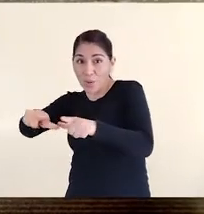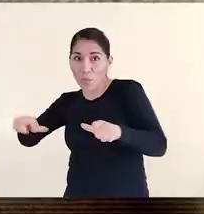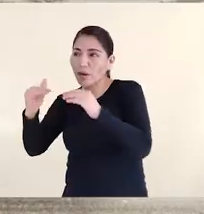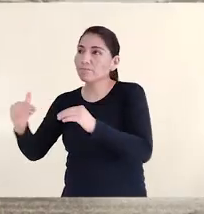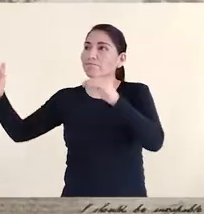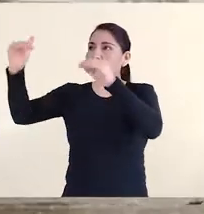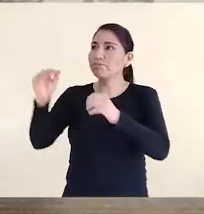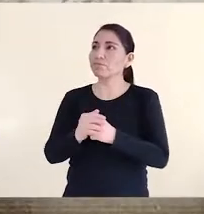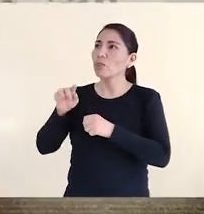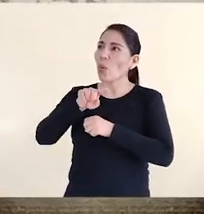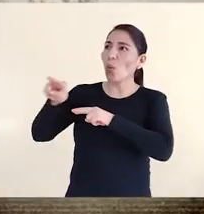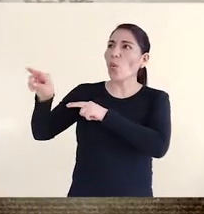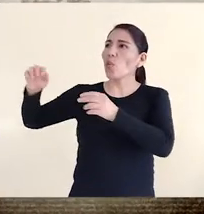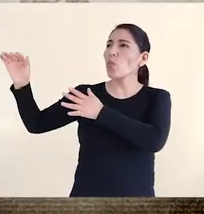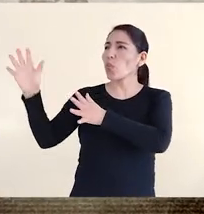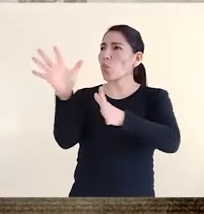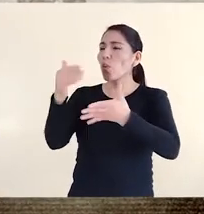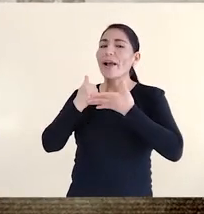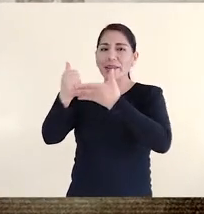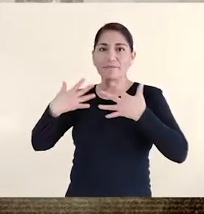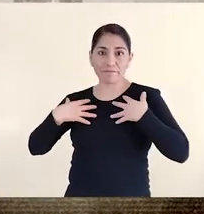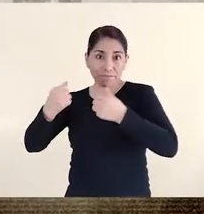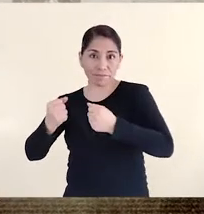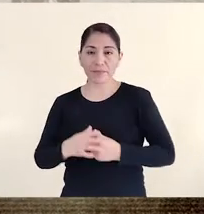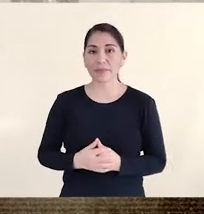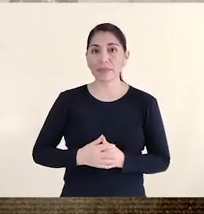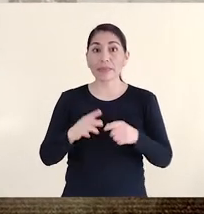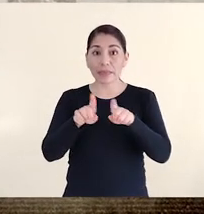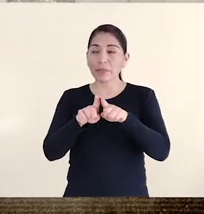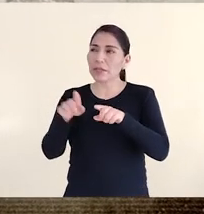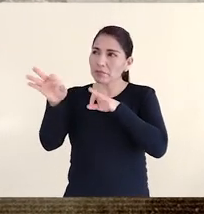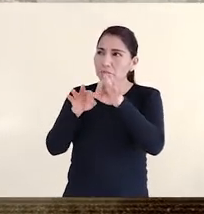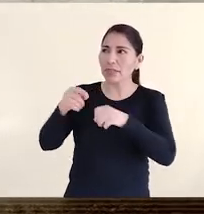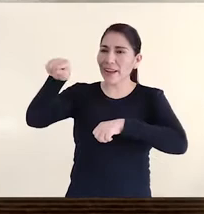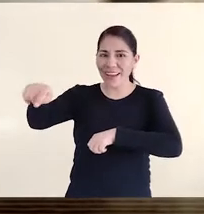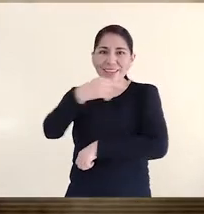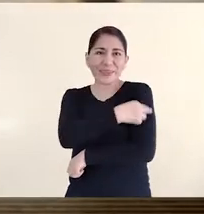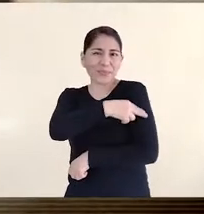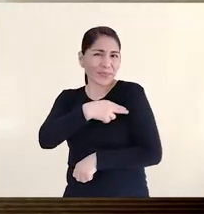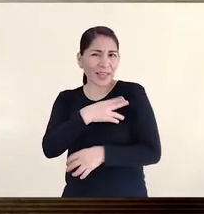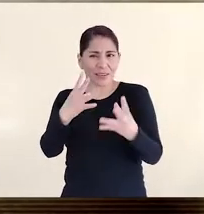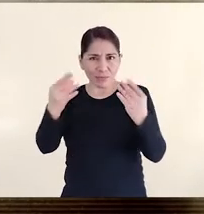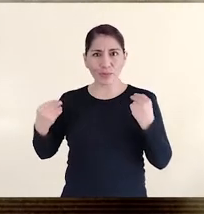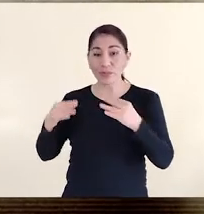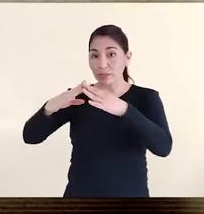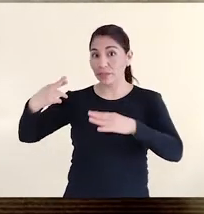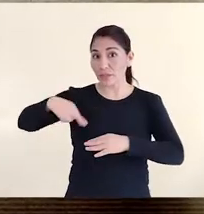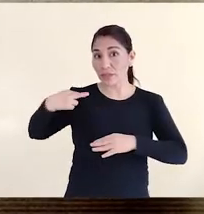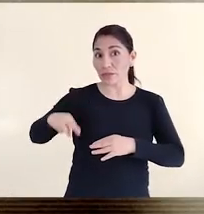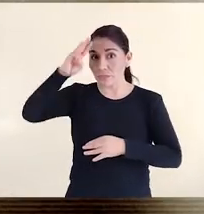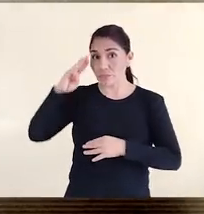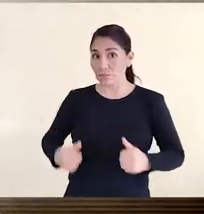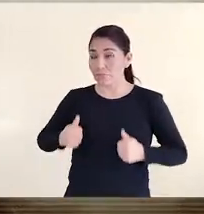lugar lo hace más elevado y respectivo a vientos que se consideraban saludables. Esto puede explicar el establecimiento de tantos hospitales